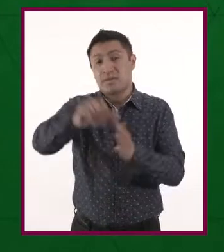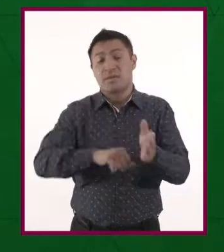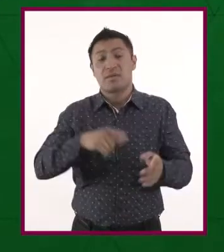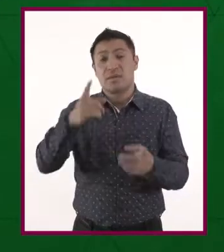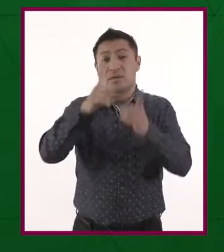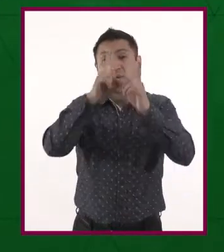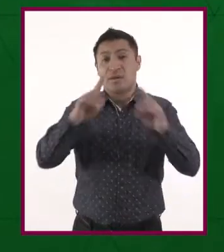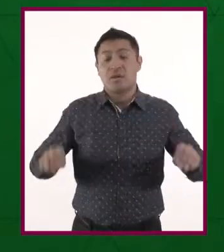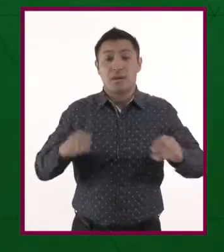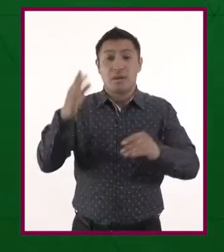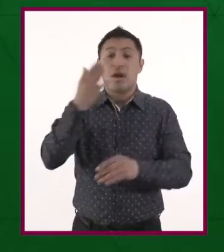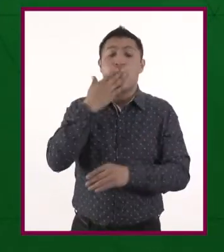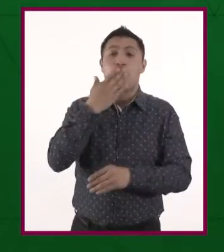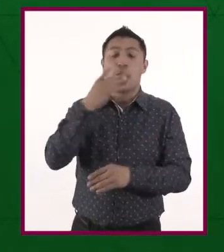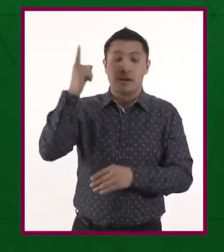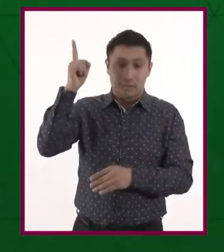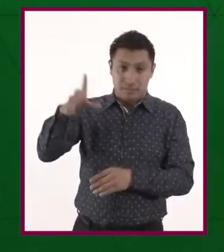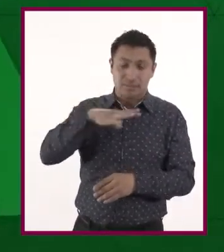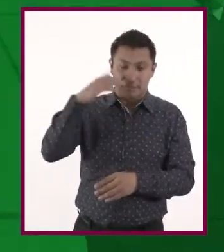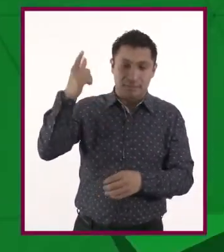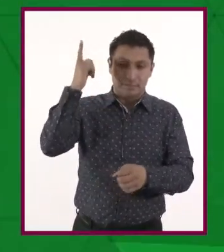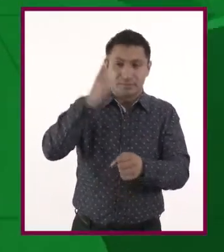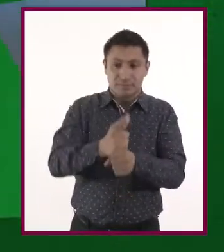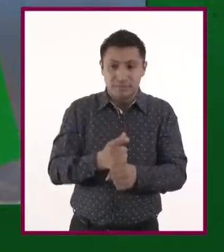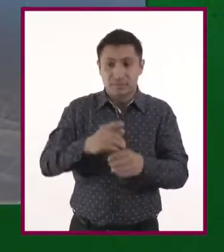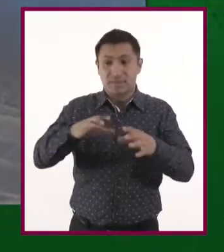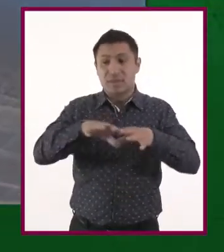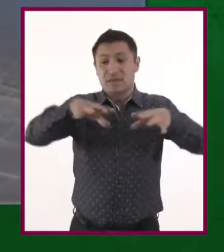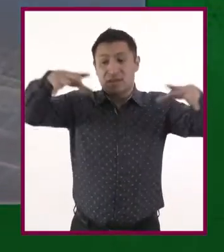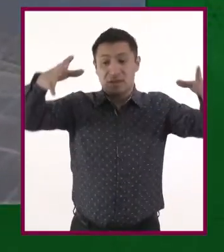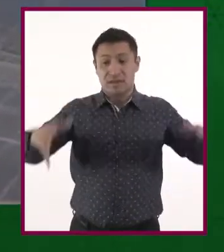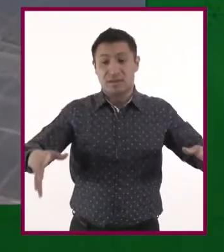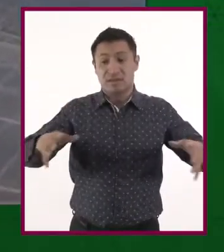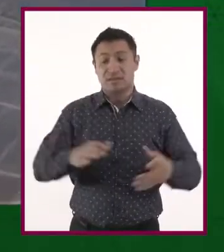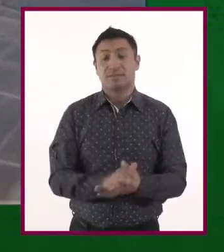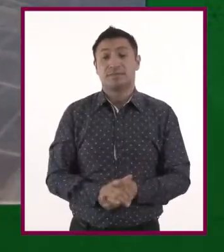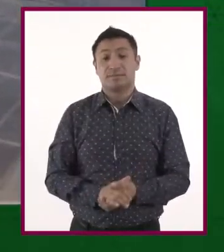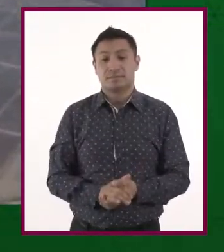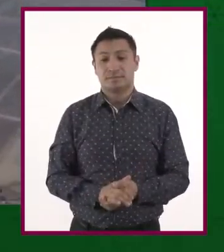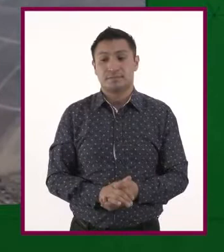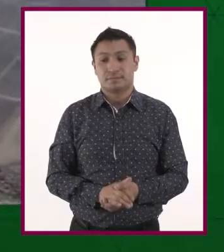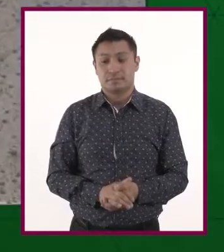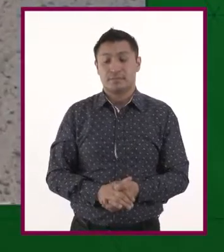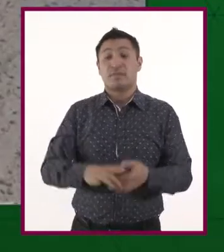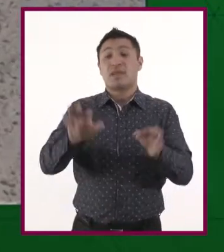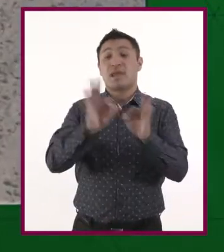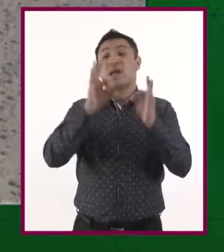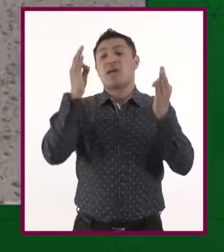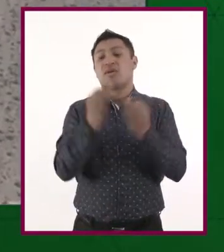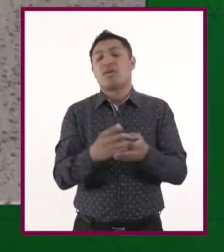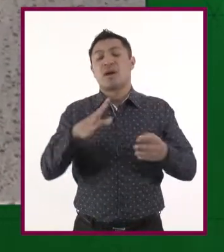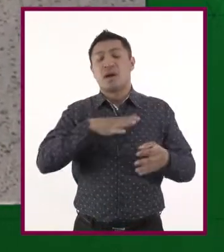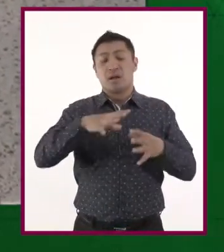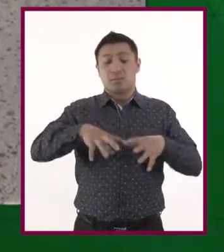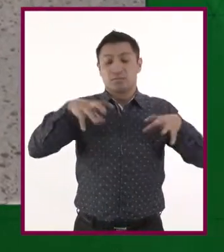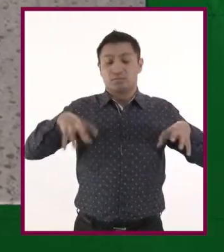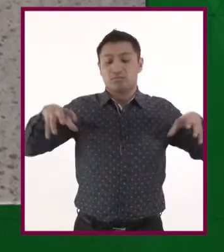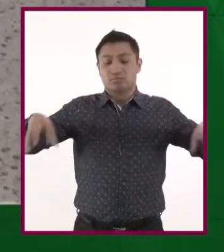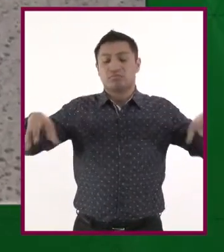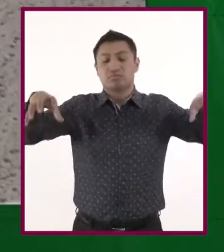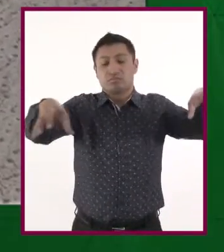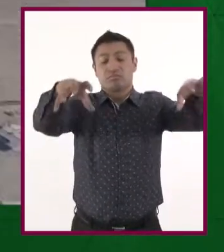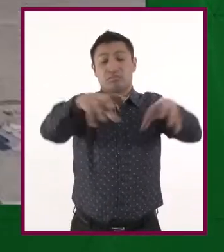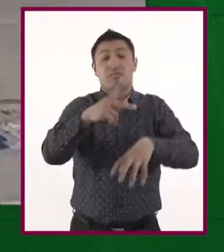el desierto de Sonora, se encuentra la planta fotovoltaica de Puerto Libertad, que es la formación de un regimiento de